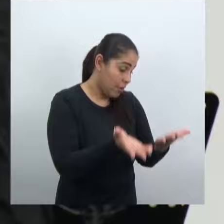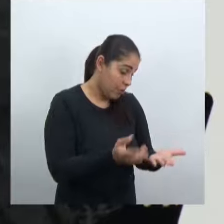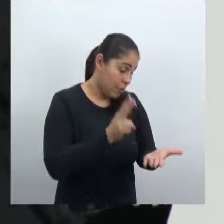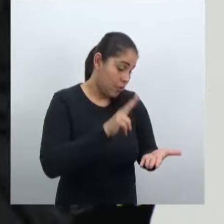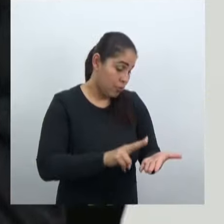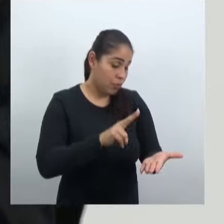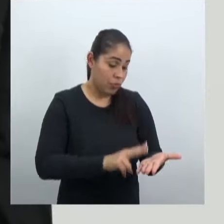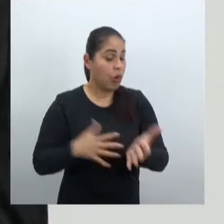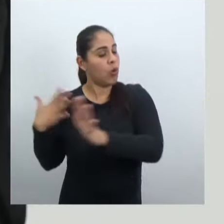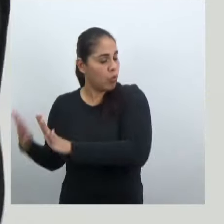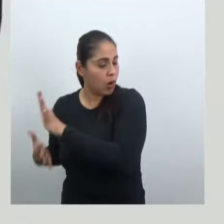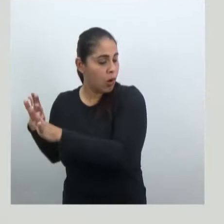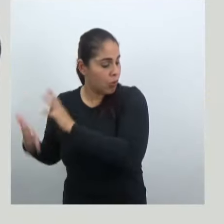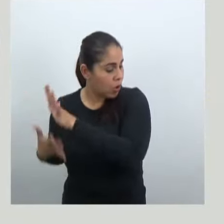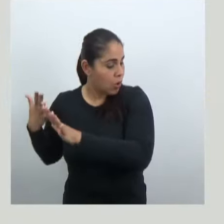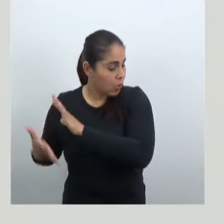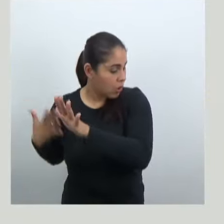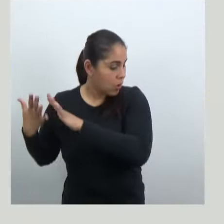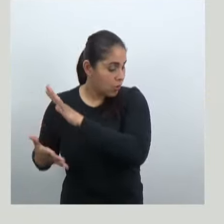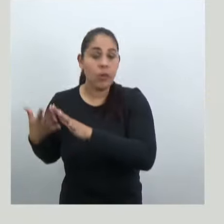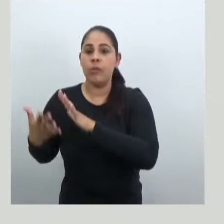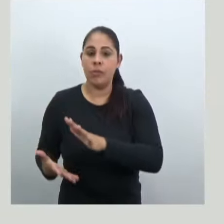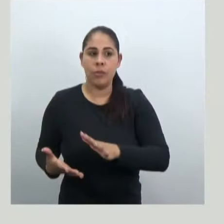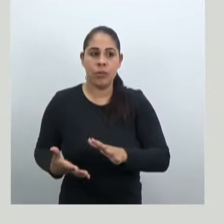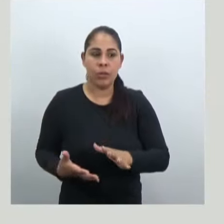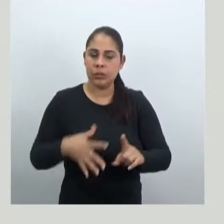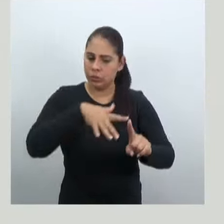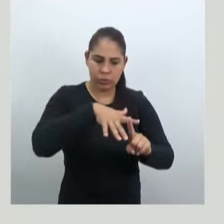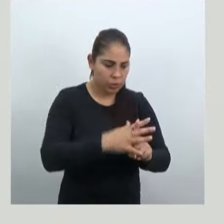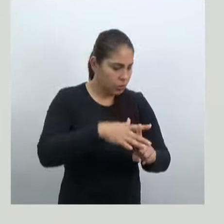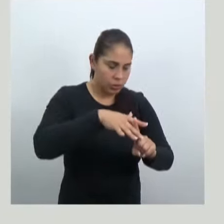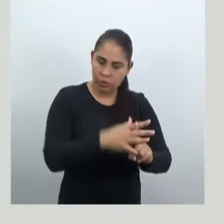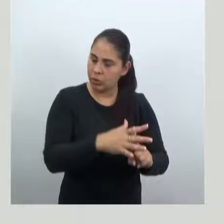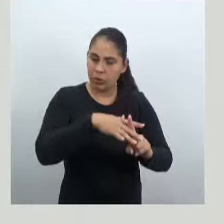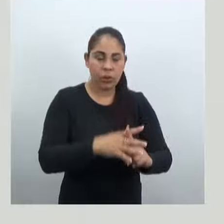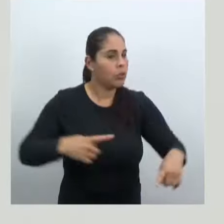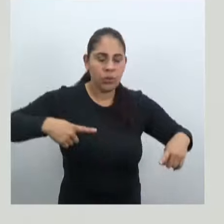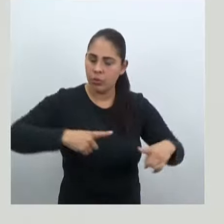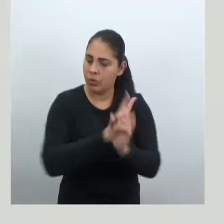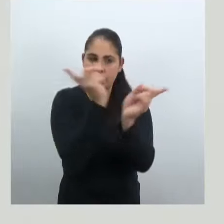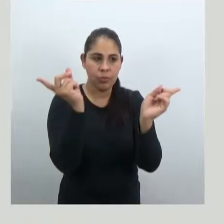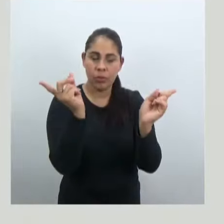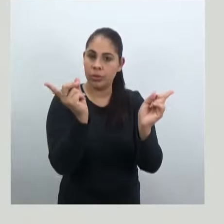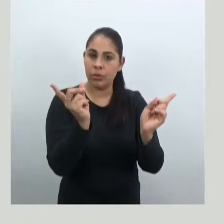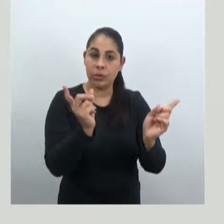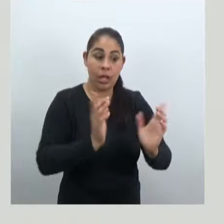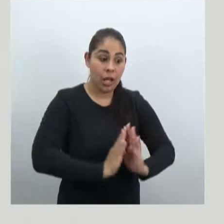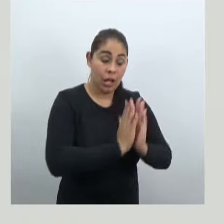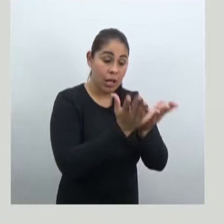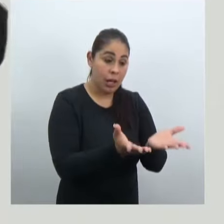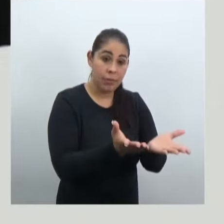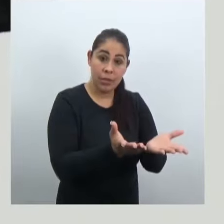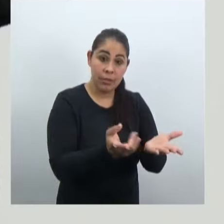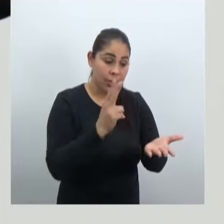Biblia, léela en voz alta. Pase lo que pase, nunca dejes de leer la Biblia,